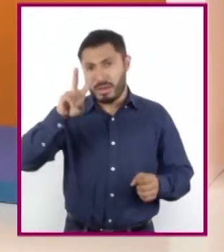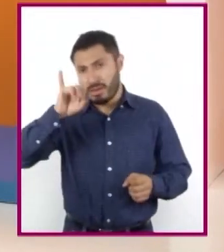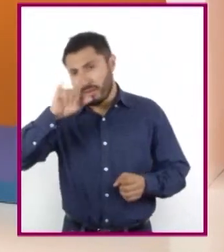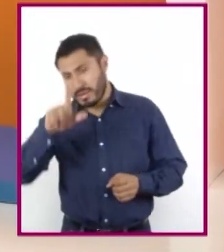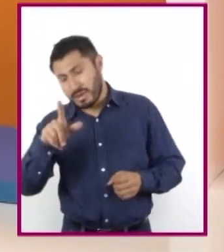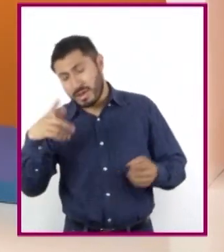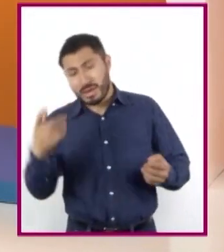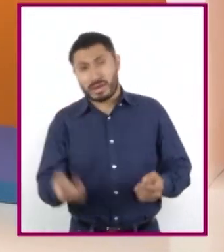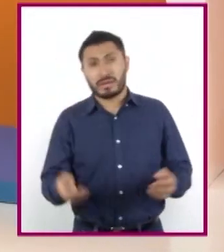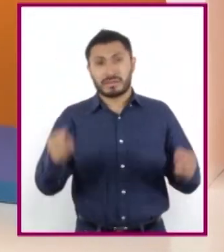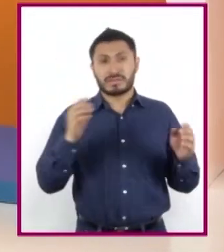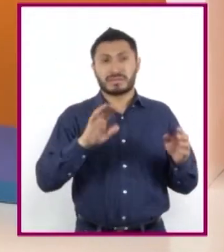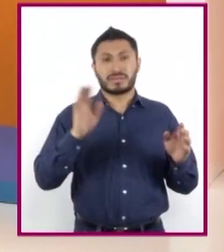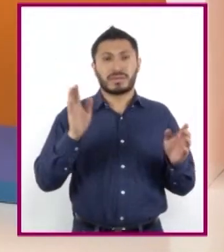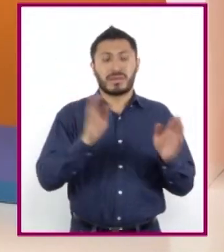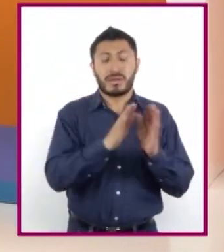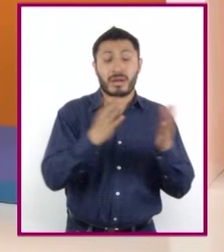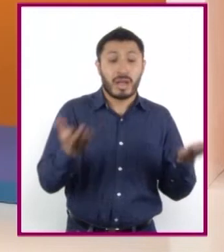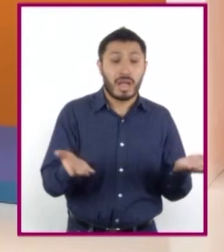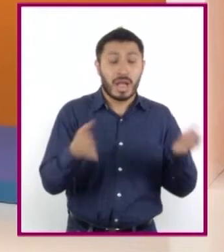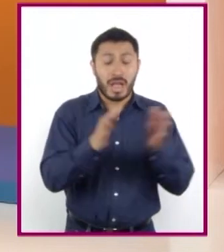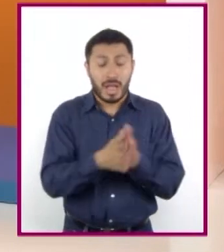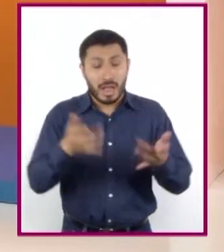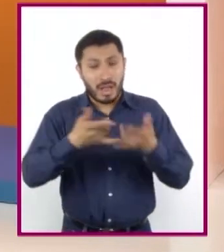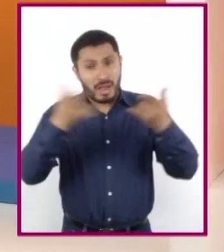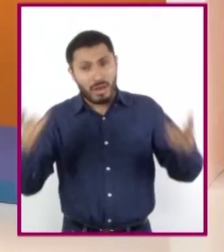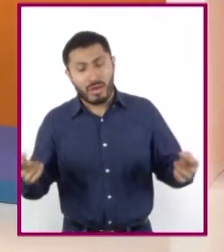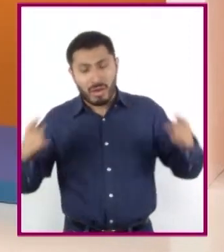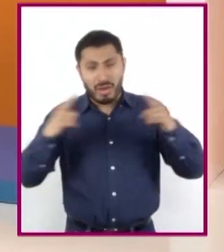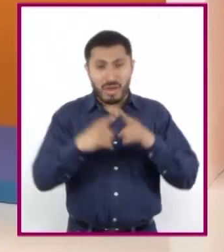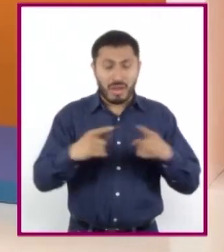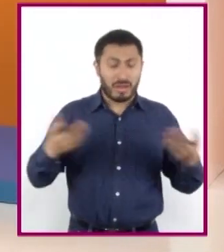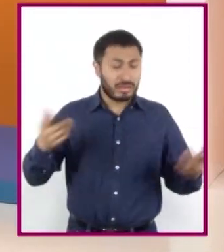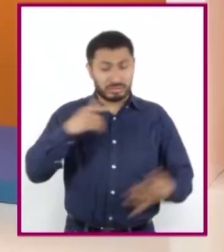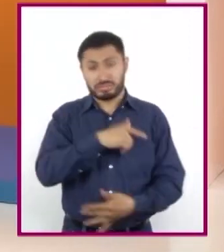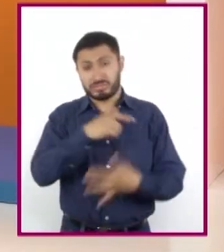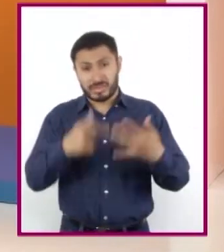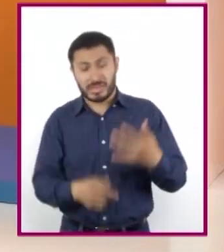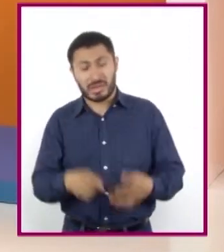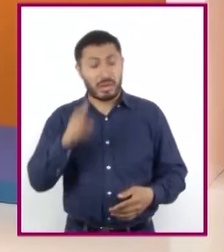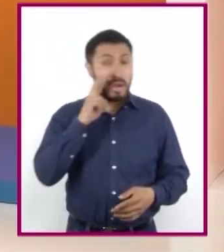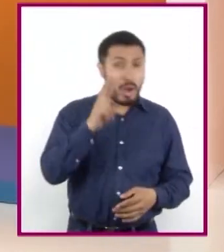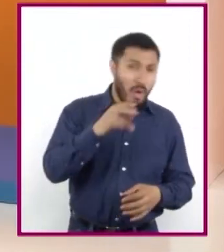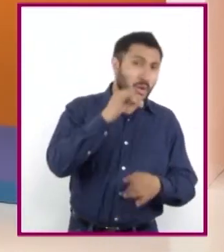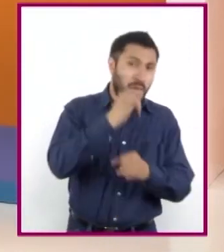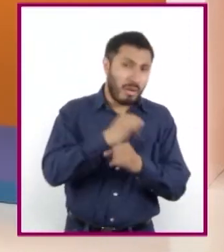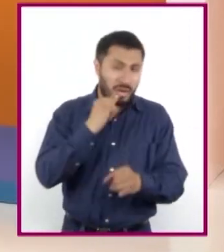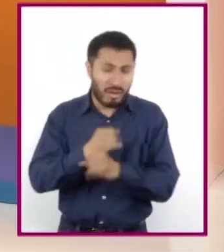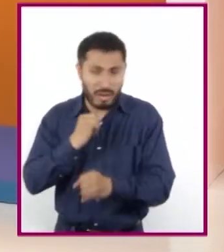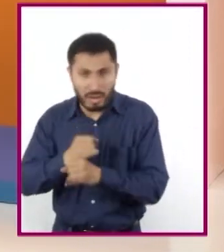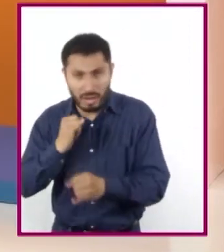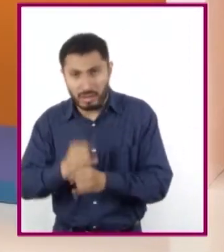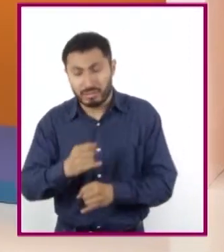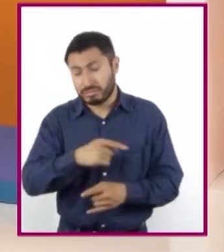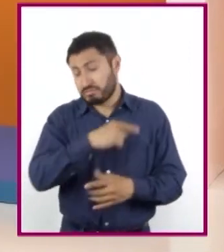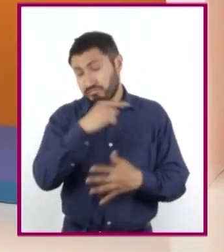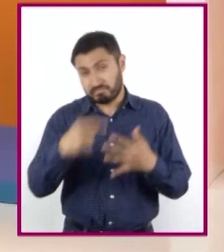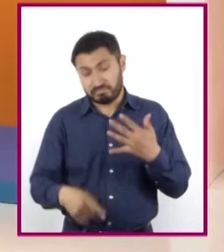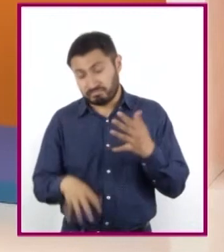históricos, iglesias o templos, o consultarlas o verlas en Internet, entre otros